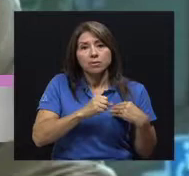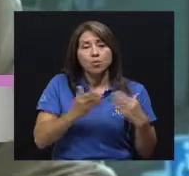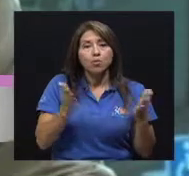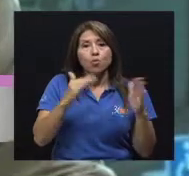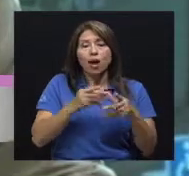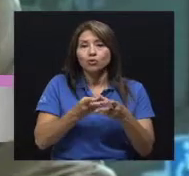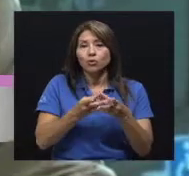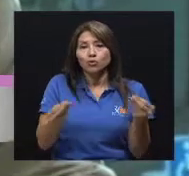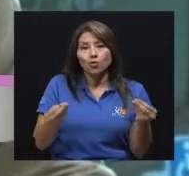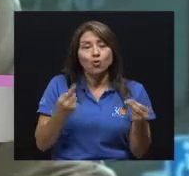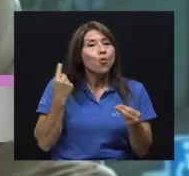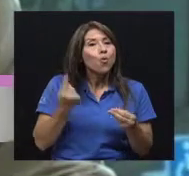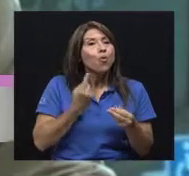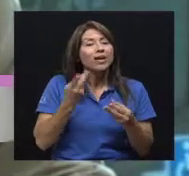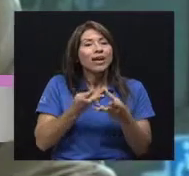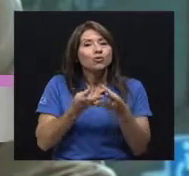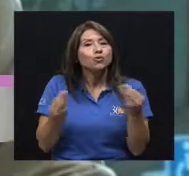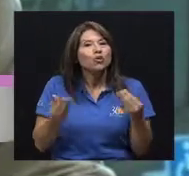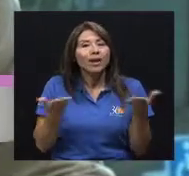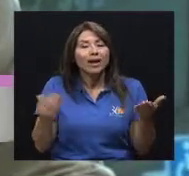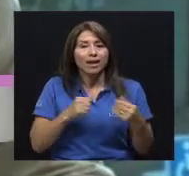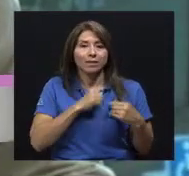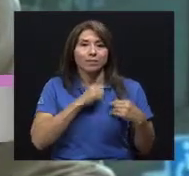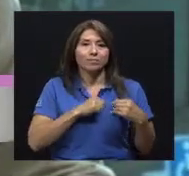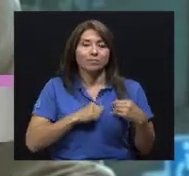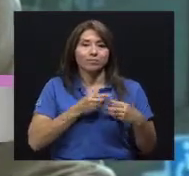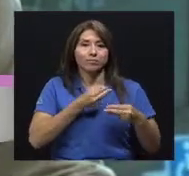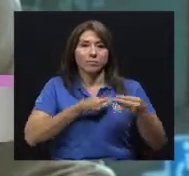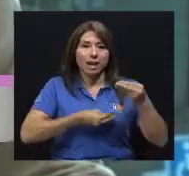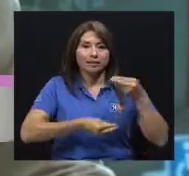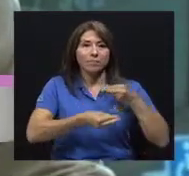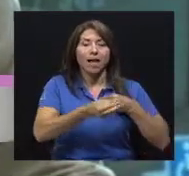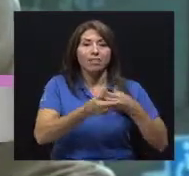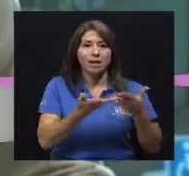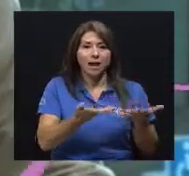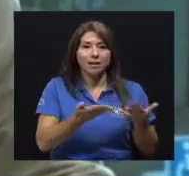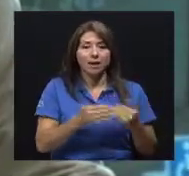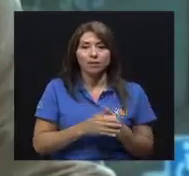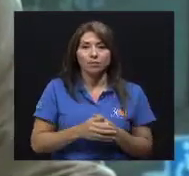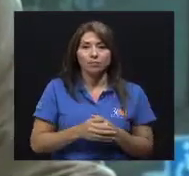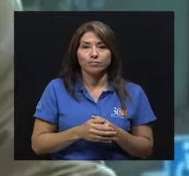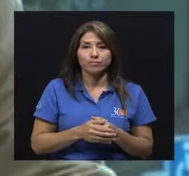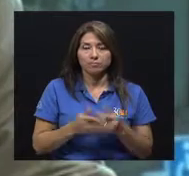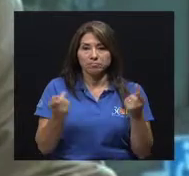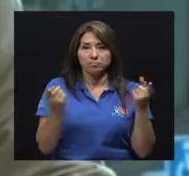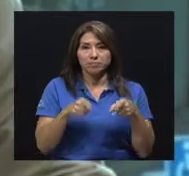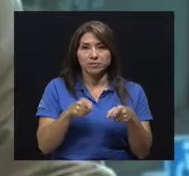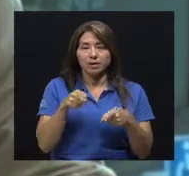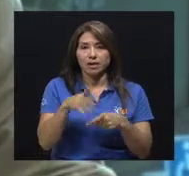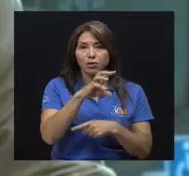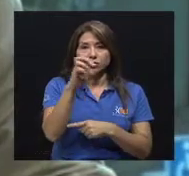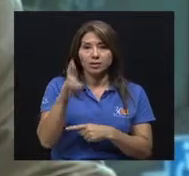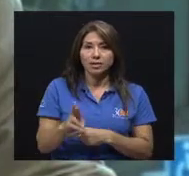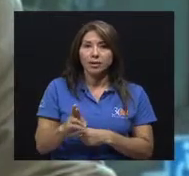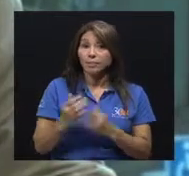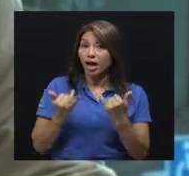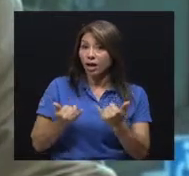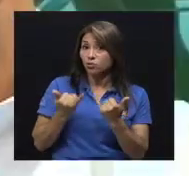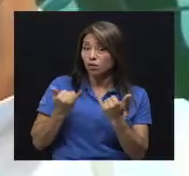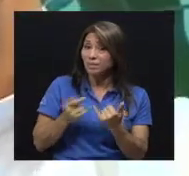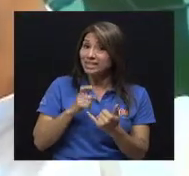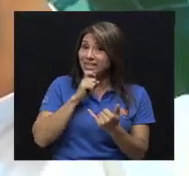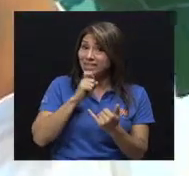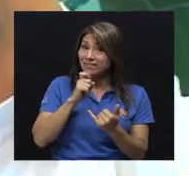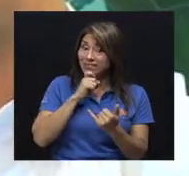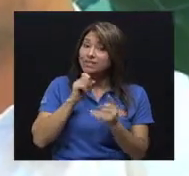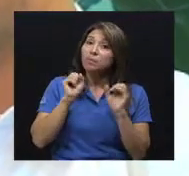trasplante cardíaco. Esos fueron los primeros casos que tuvimos en Costa Rica de trasplante. Actualmente, ¿qué tan difícil es acceder